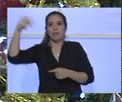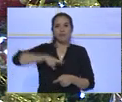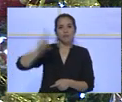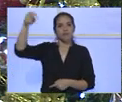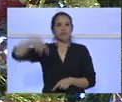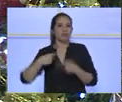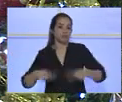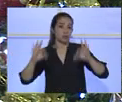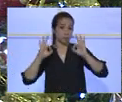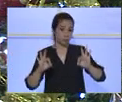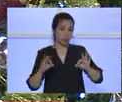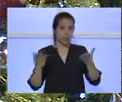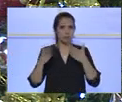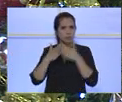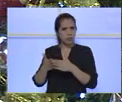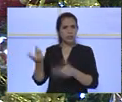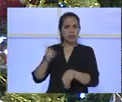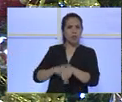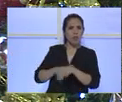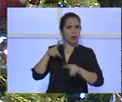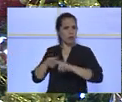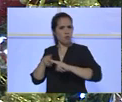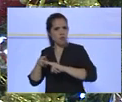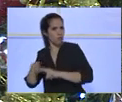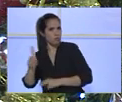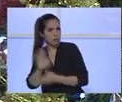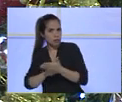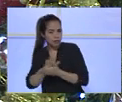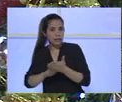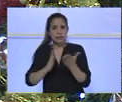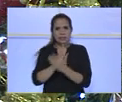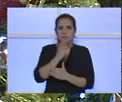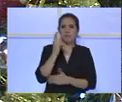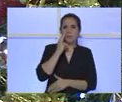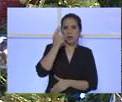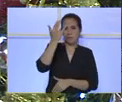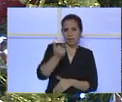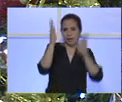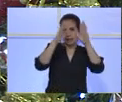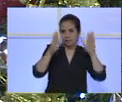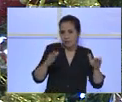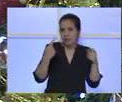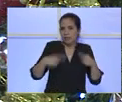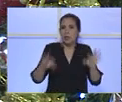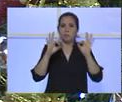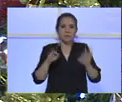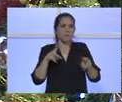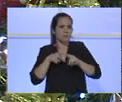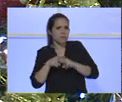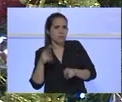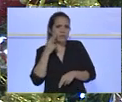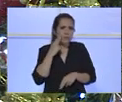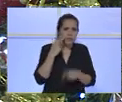de contratiempo, de esos contratiempos que se suelen ver generalmente en fiestas en los demás aeropuertos internacionales. Aquí al